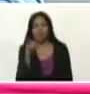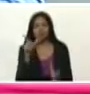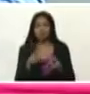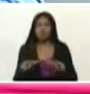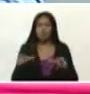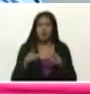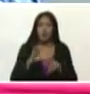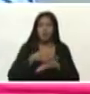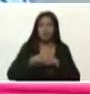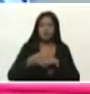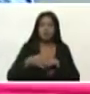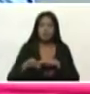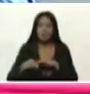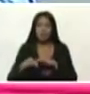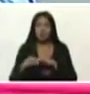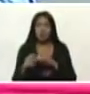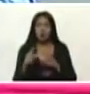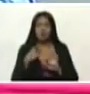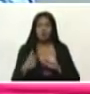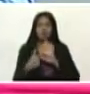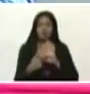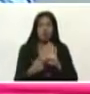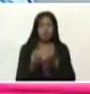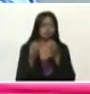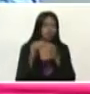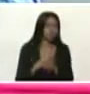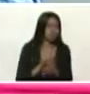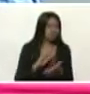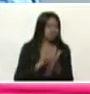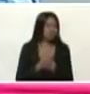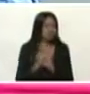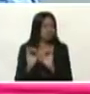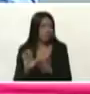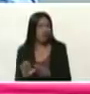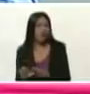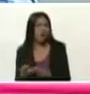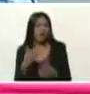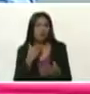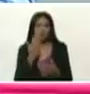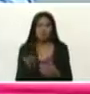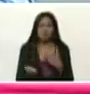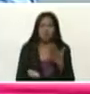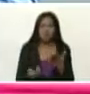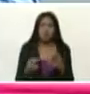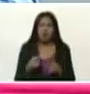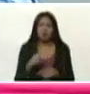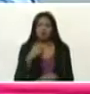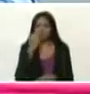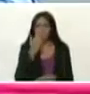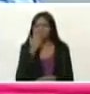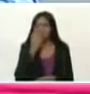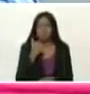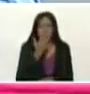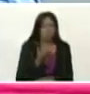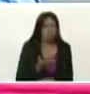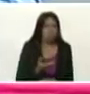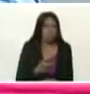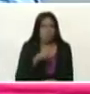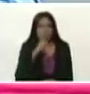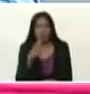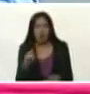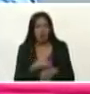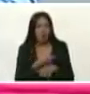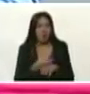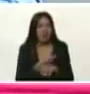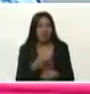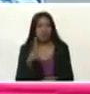este municipio, era el símbolo del abandono, de la desidia, de la basura, del mal olor, del mal gobierno.